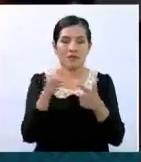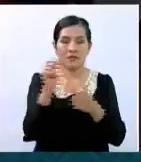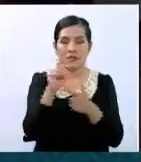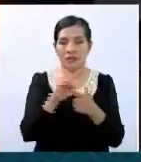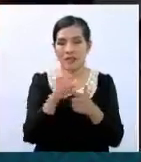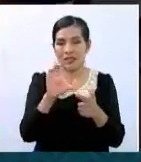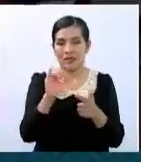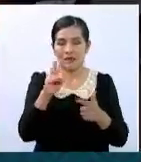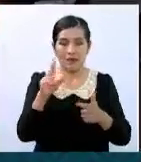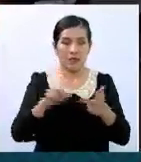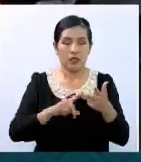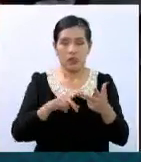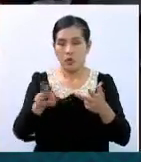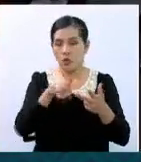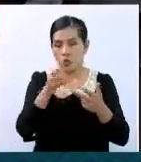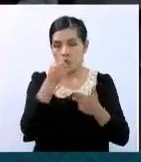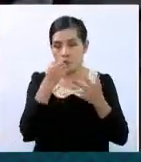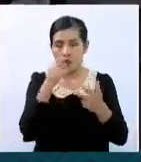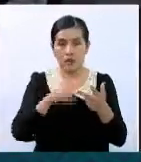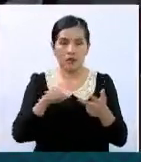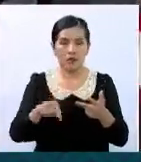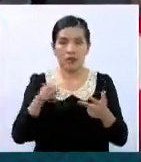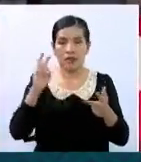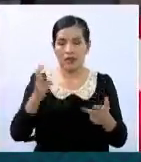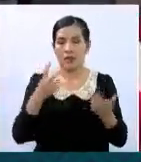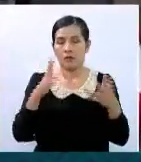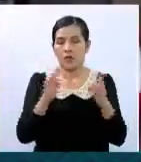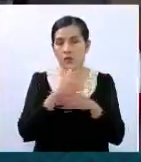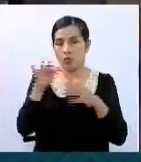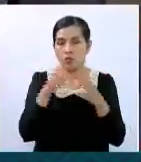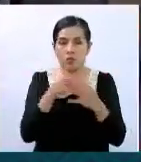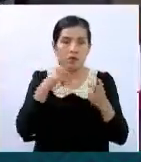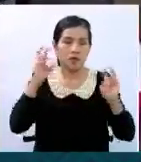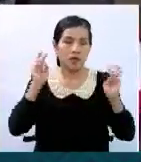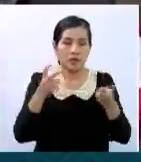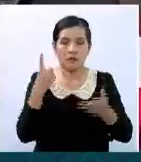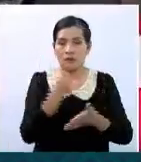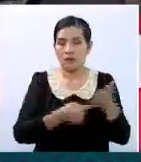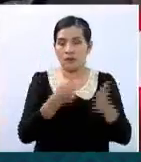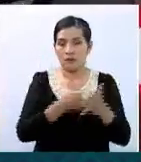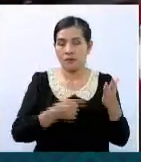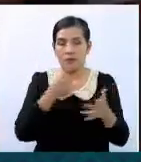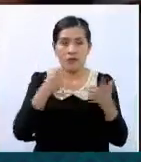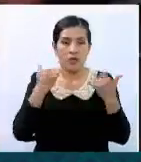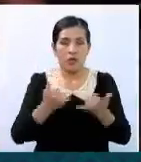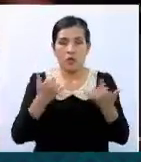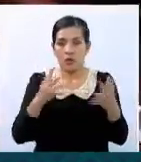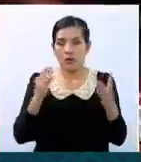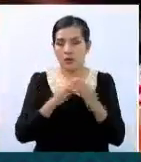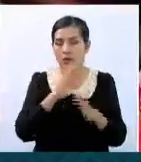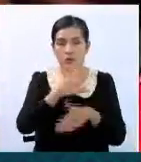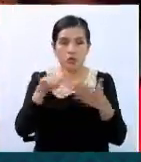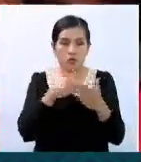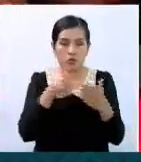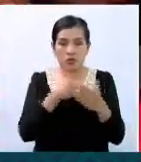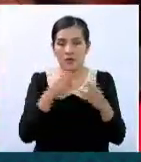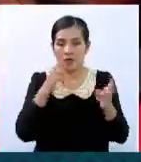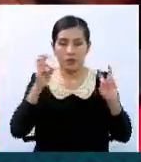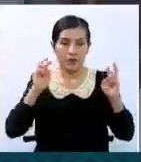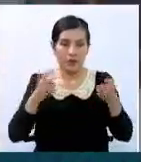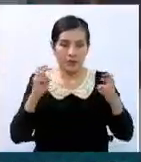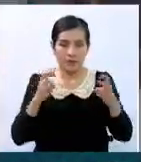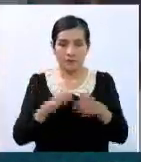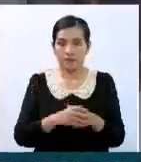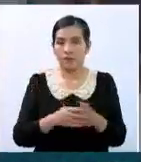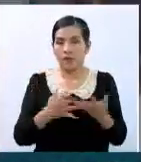de defensa del consumidor y poder conocer cuál es el plan que tiene el gobierno central en cuanto al tema de la crisis, de una posible crisis de agua que